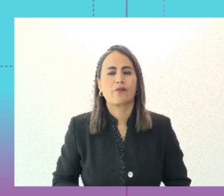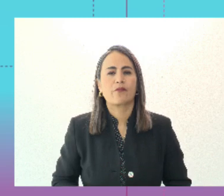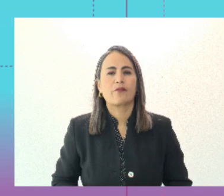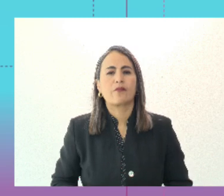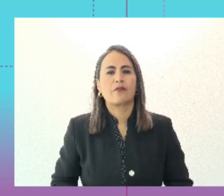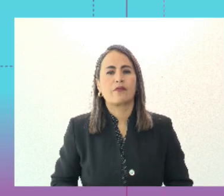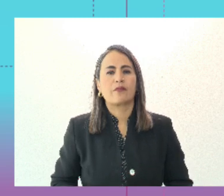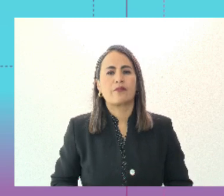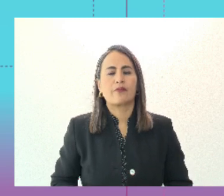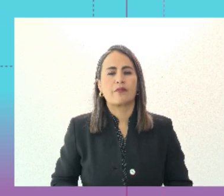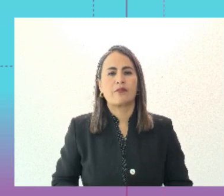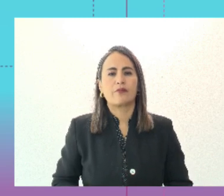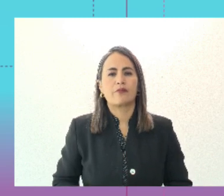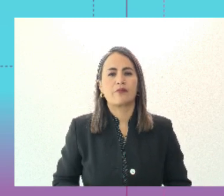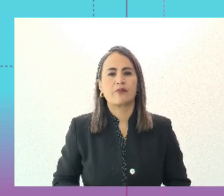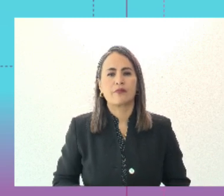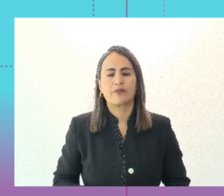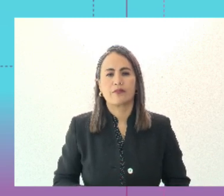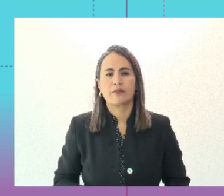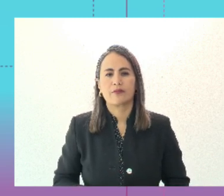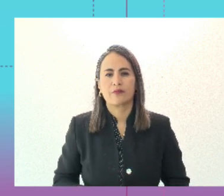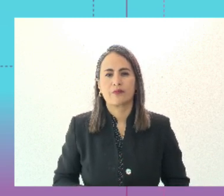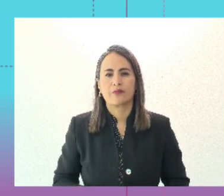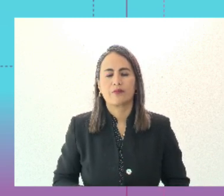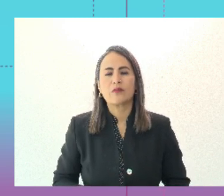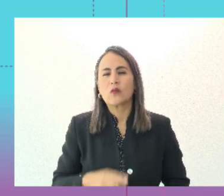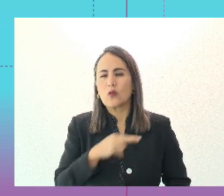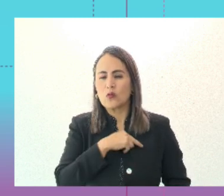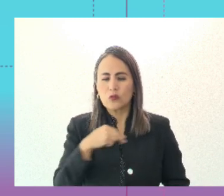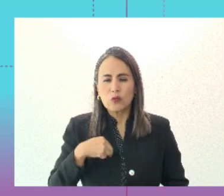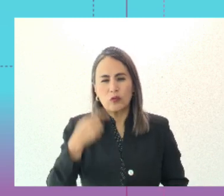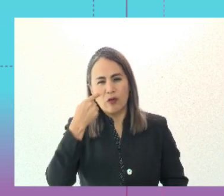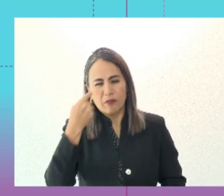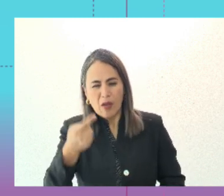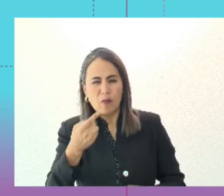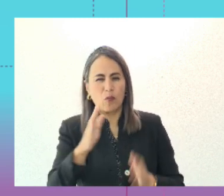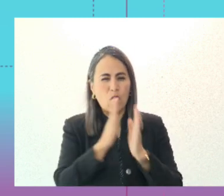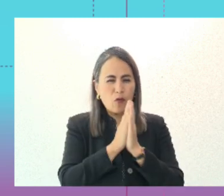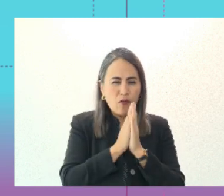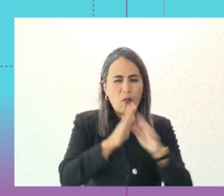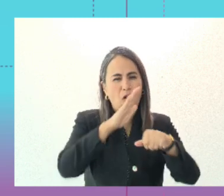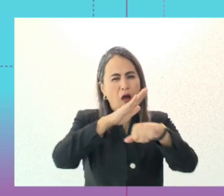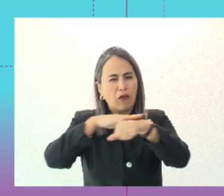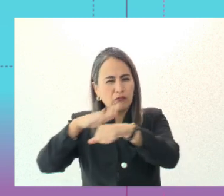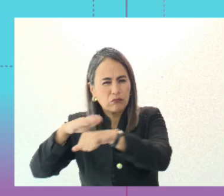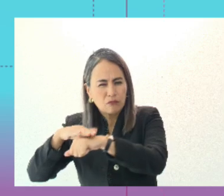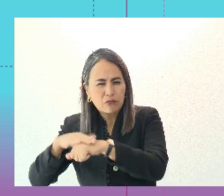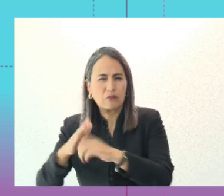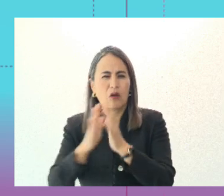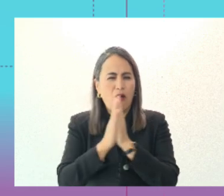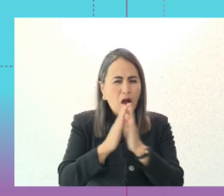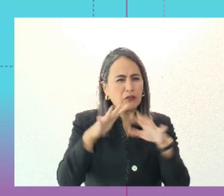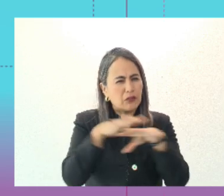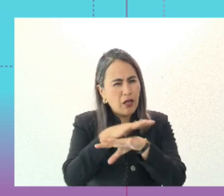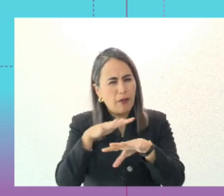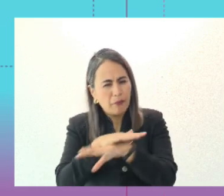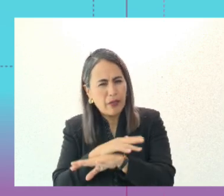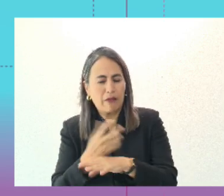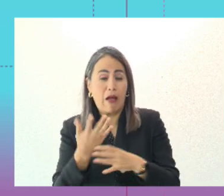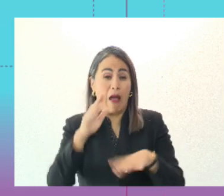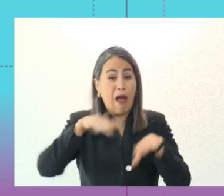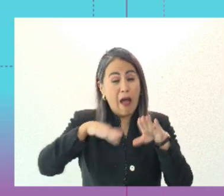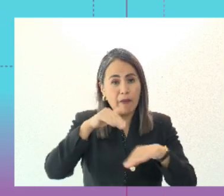¿no?, esta temática de convencer, sensibilizar, pues tiene un límite, ¿no?